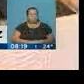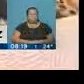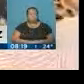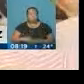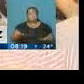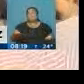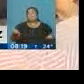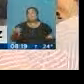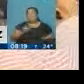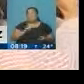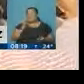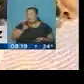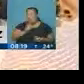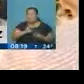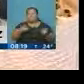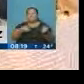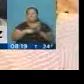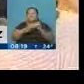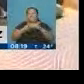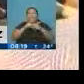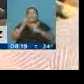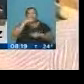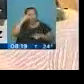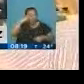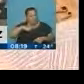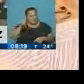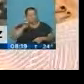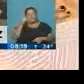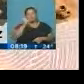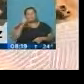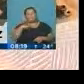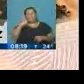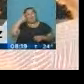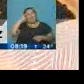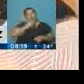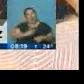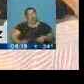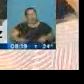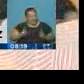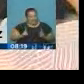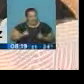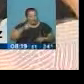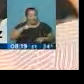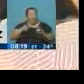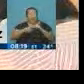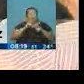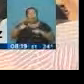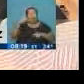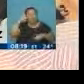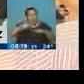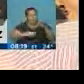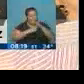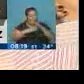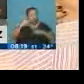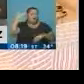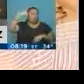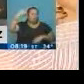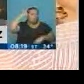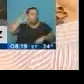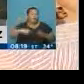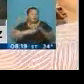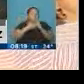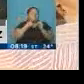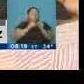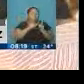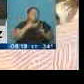No se debe practicar porque es una acordada de la Corte, no es un invento del Poder Ejecutivo, es una acordada de la Corte. La Corte algún día se dijo a sí